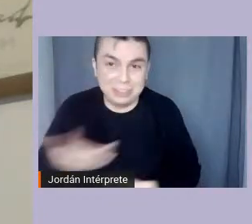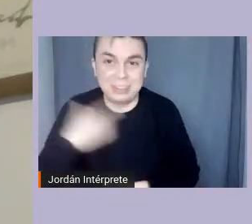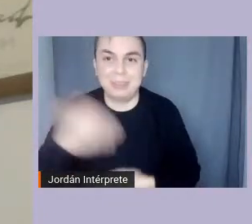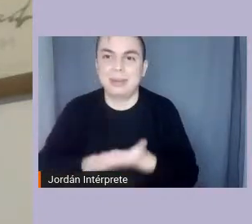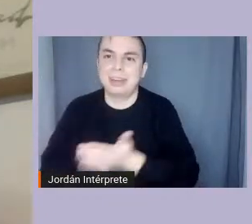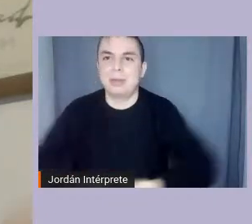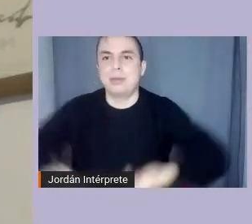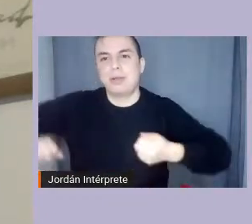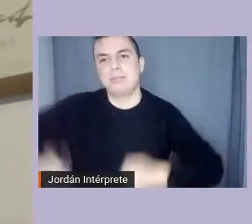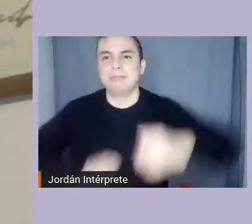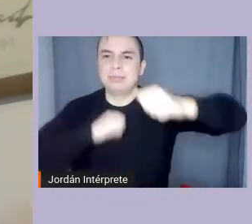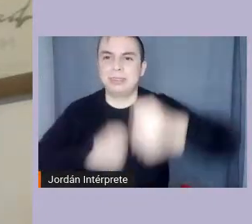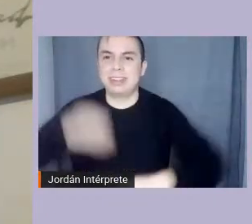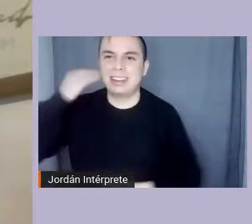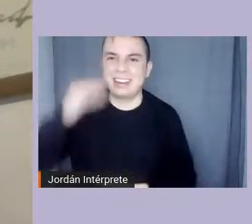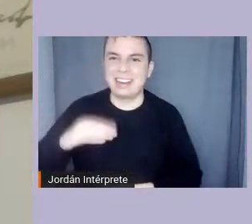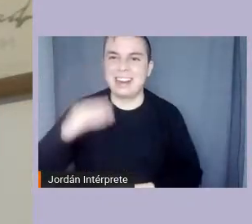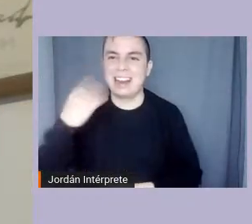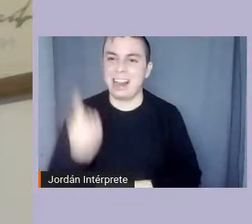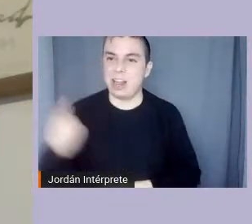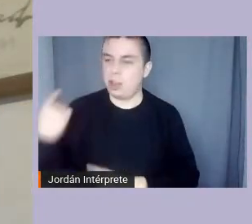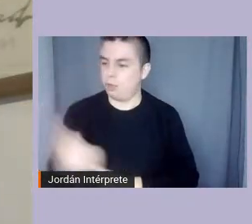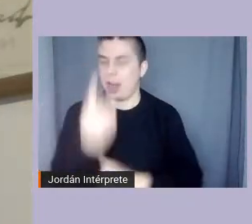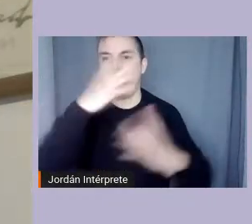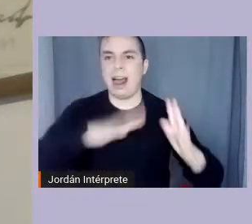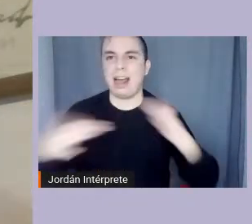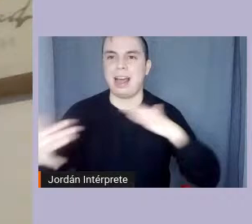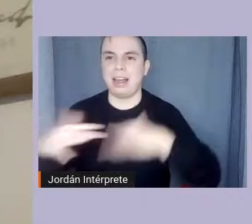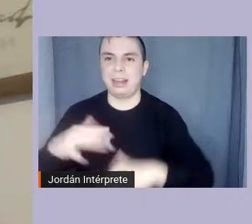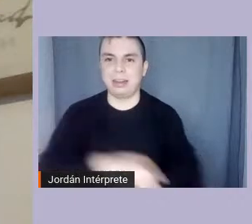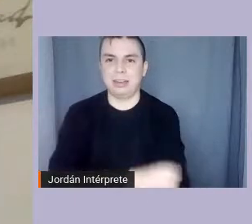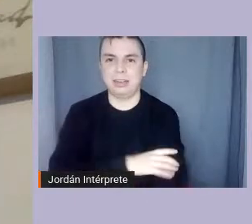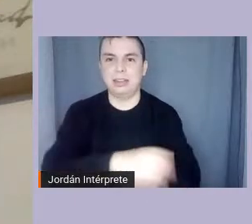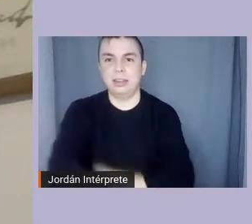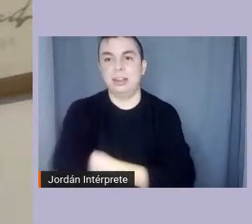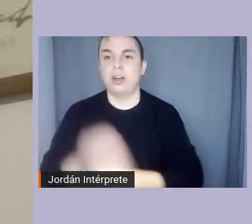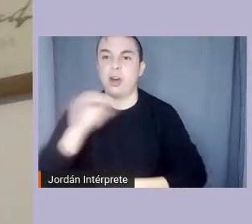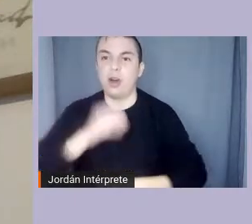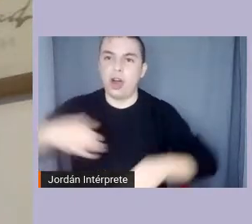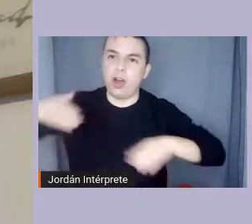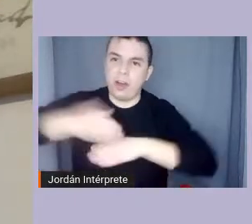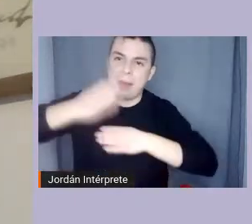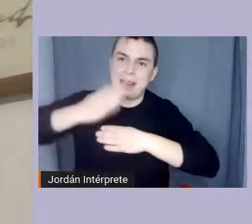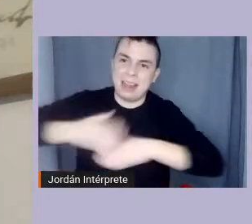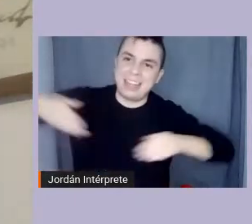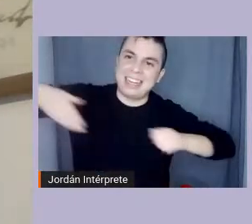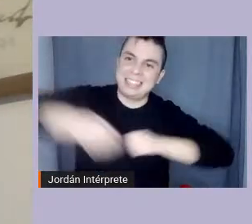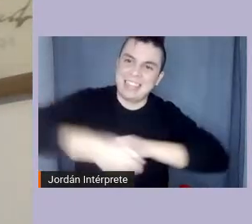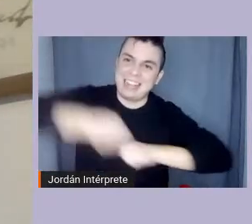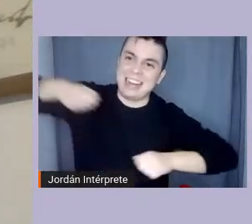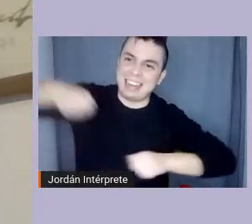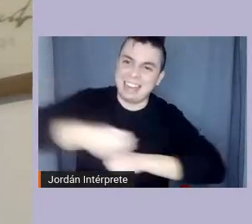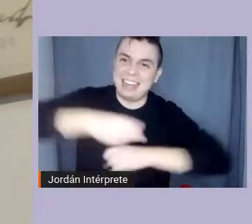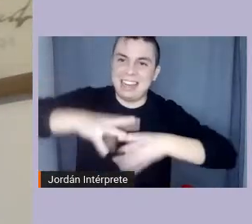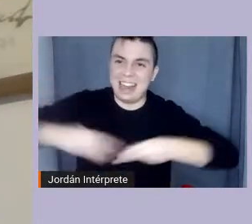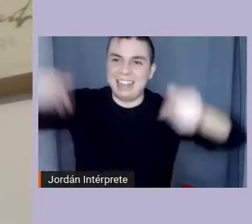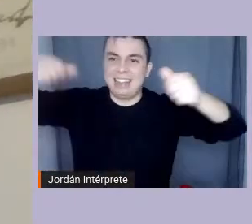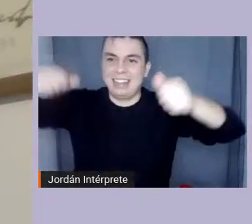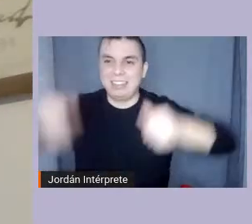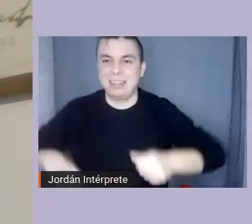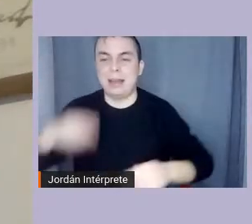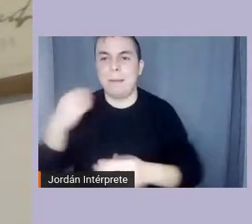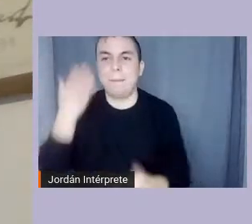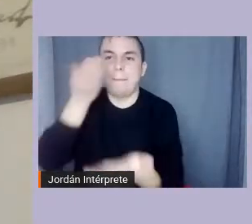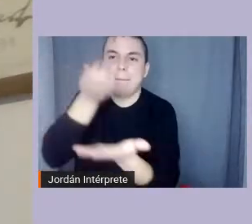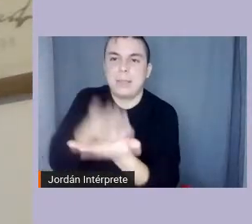la guerra, chiribín, chiribín, pim, pim. O Aserrín, Aserrán, los maderos de San Juan piden